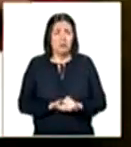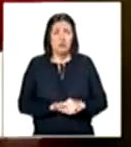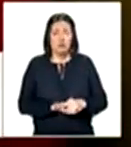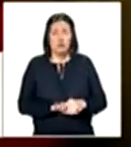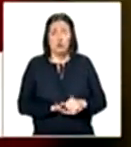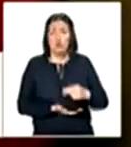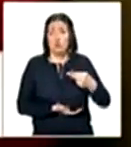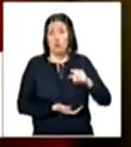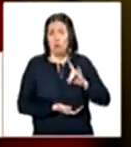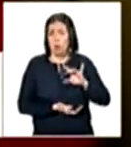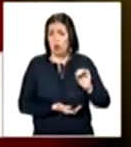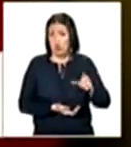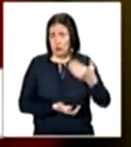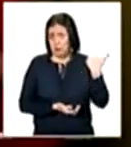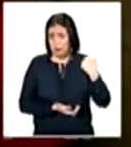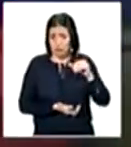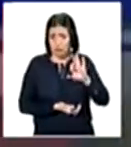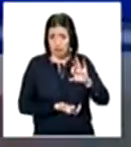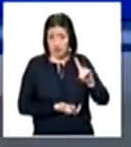Hugo Chávez y Fidel Castro.